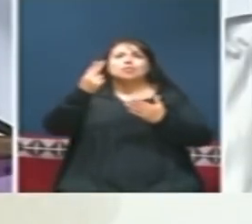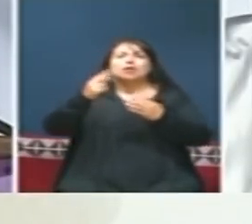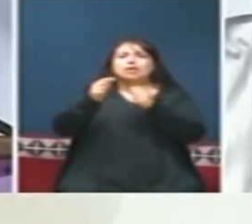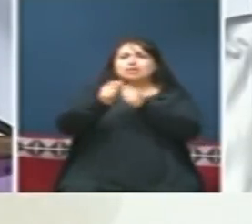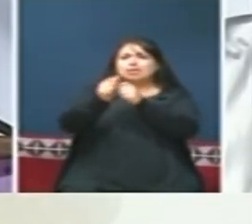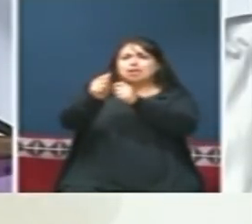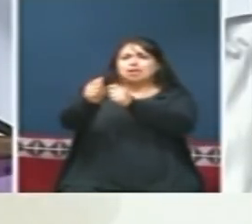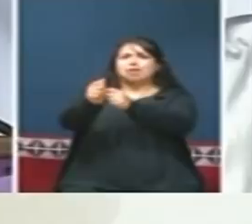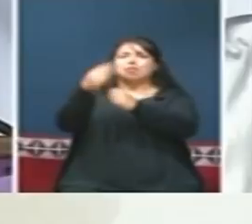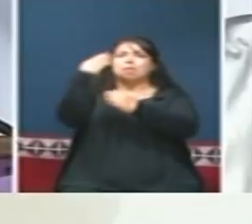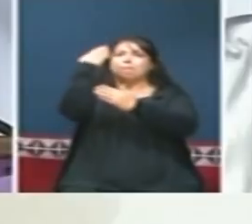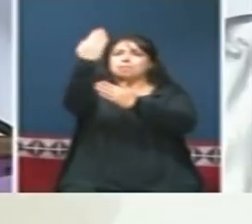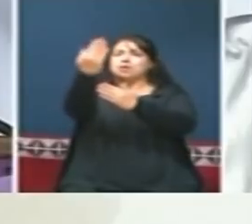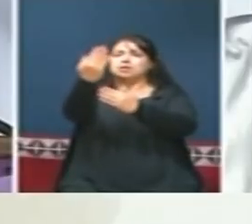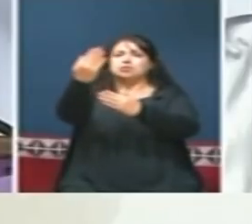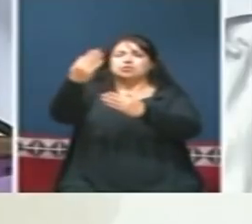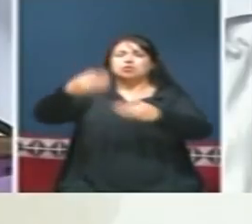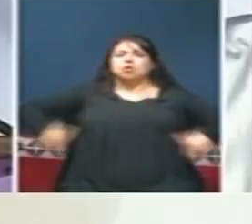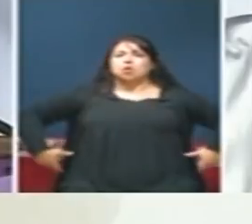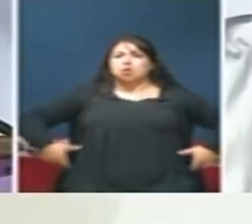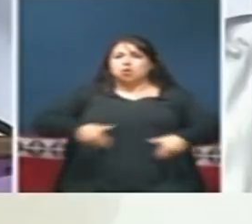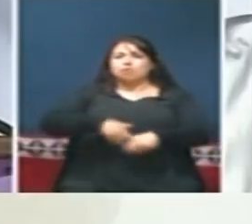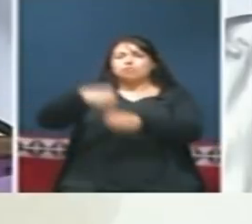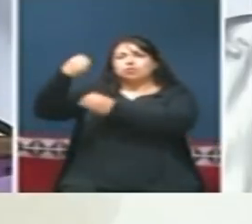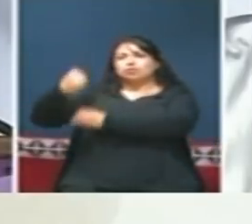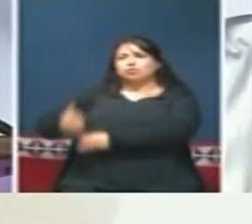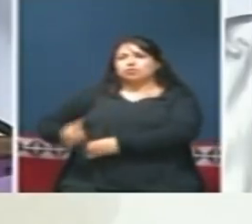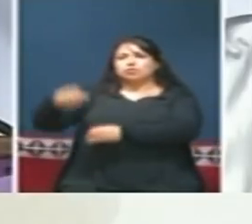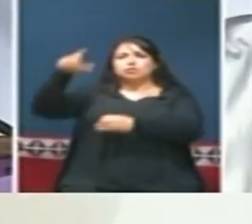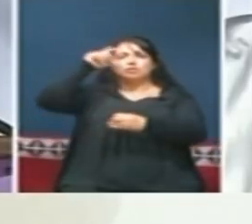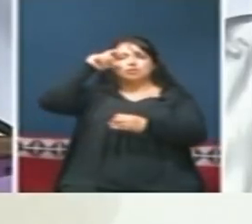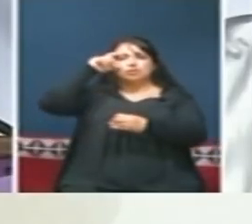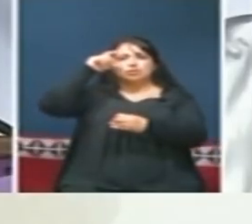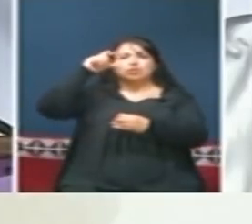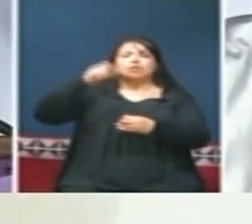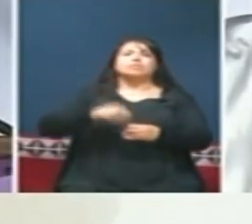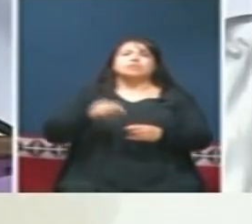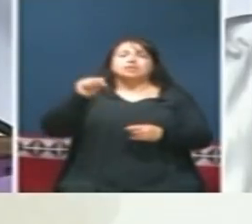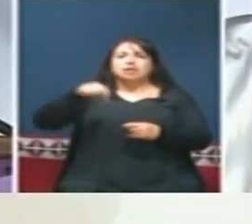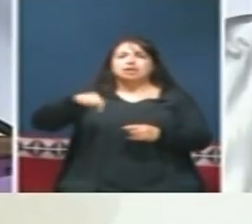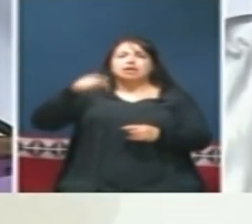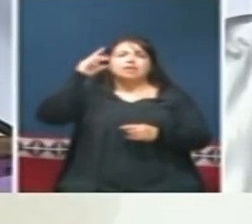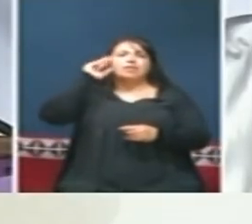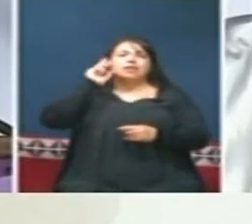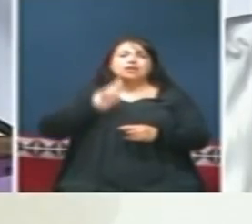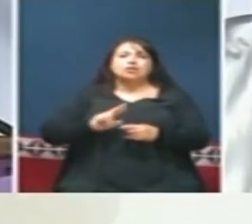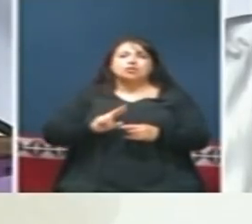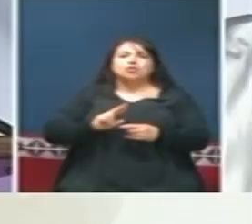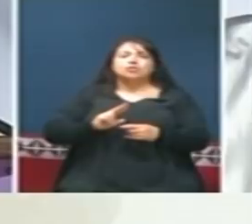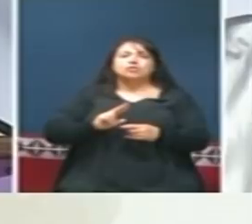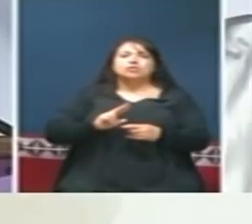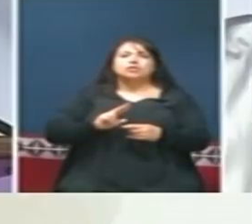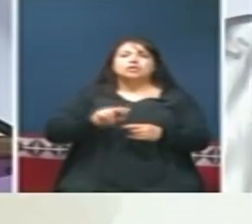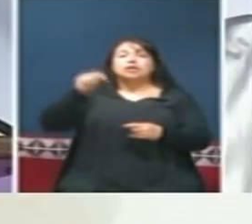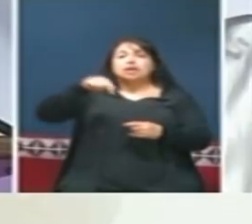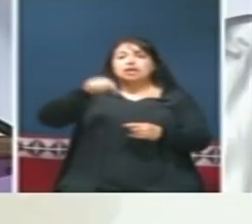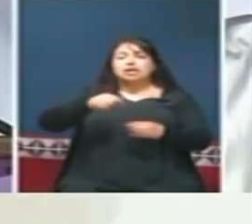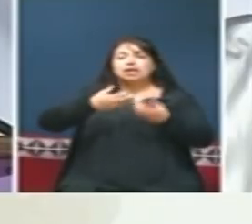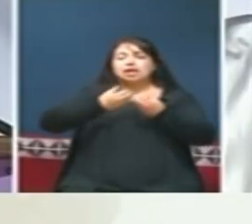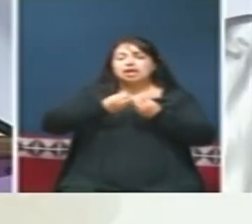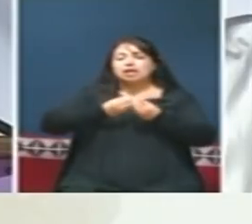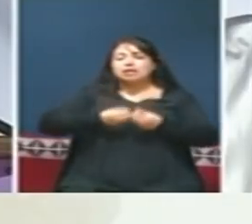Carletti, obispo de la diócesis de La Rioja. Él nació en Córdoba